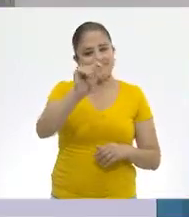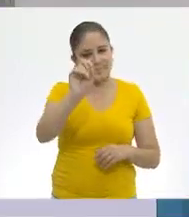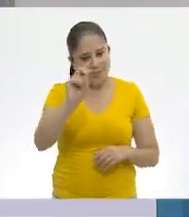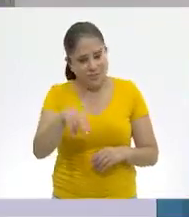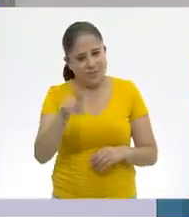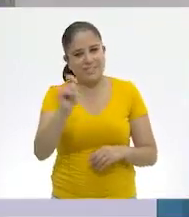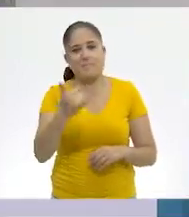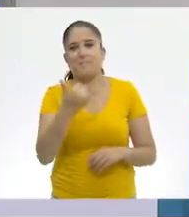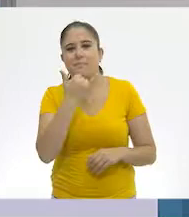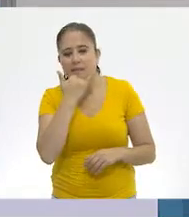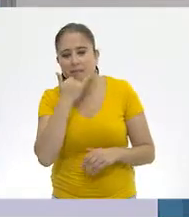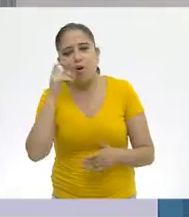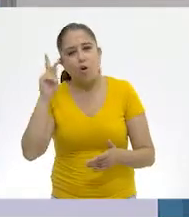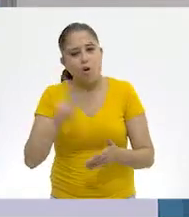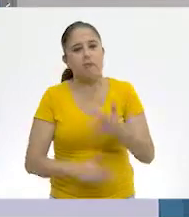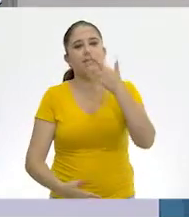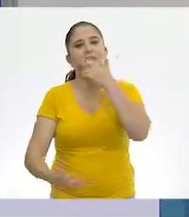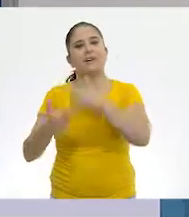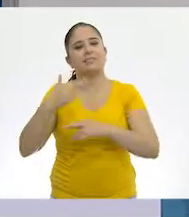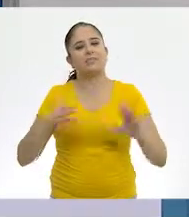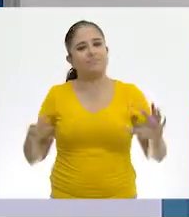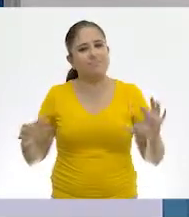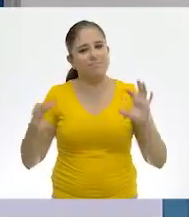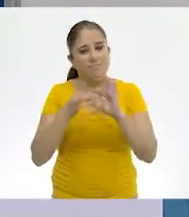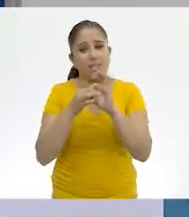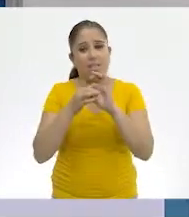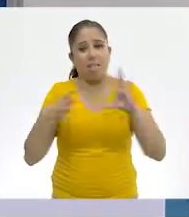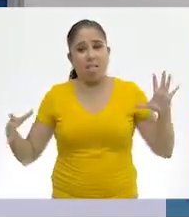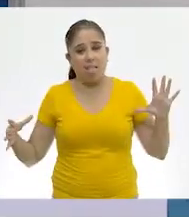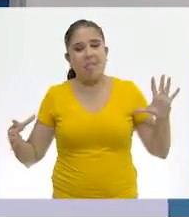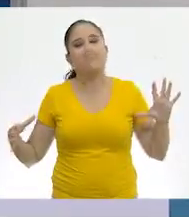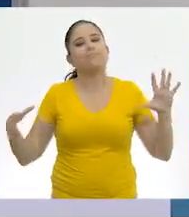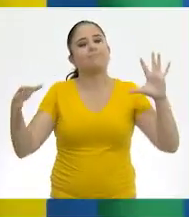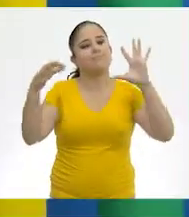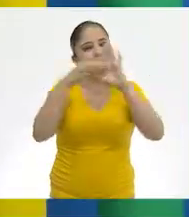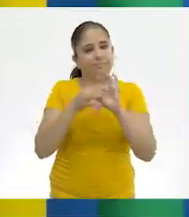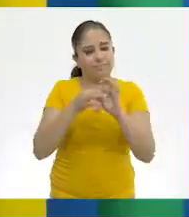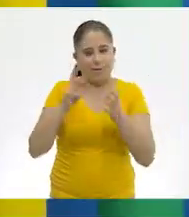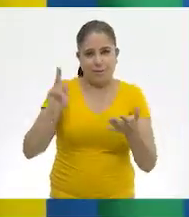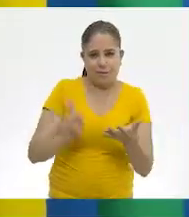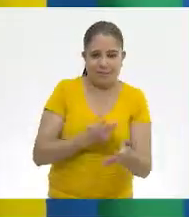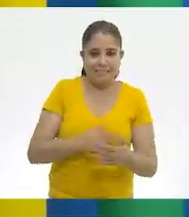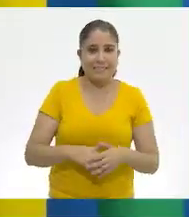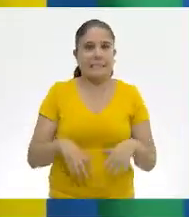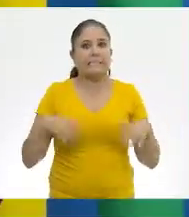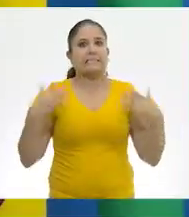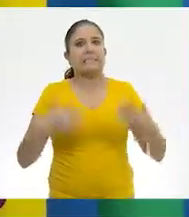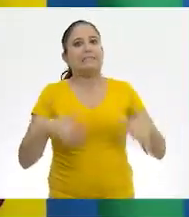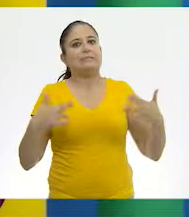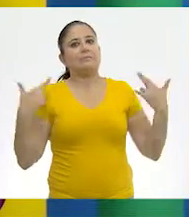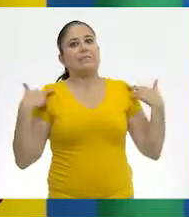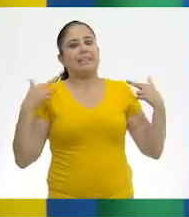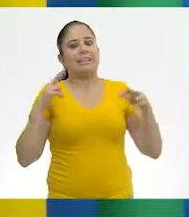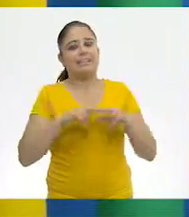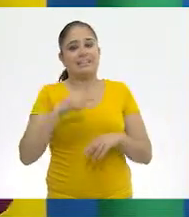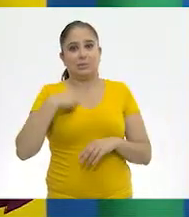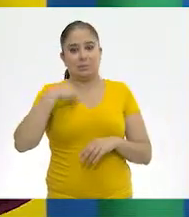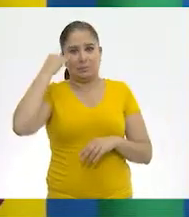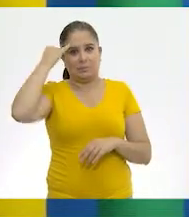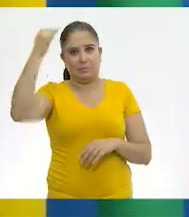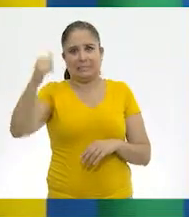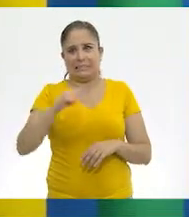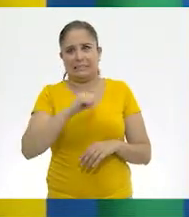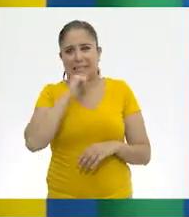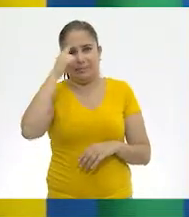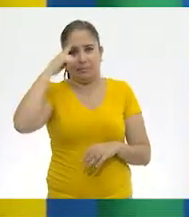también significa volver a establecer un vínculo que se había dañado por algún conflicto. Híjole, maestra, ahí sí no se me ocurre ninguna idea